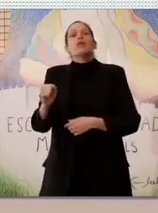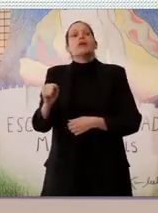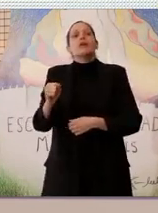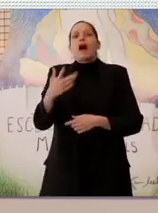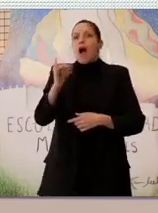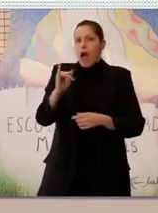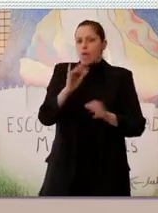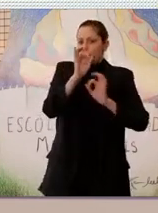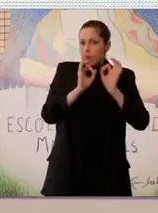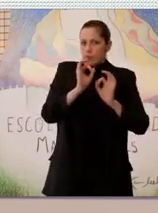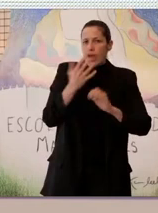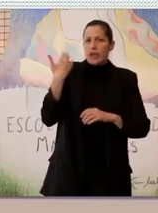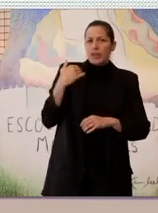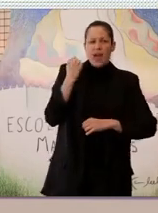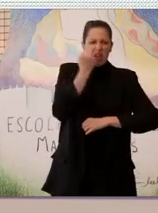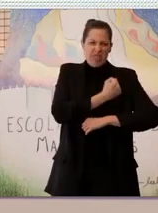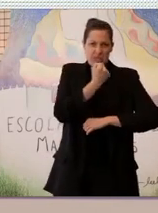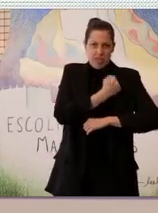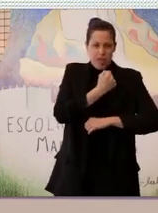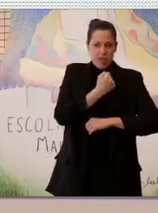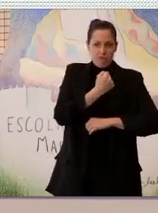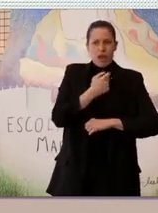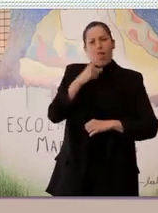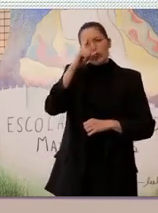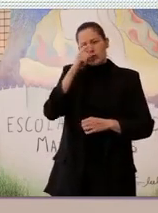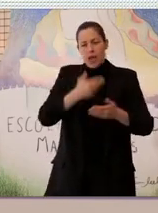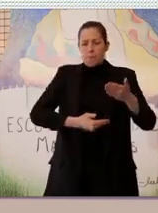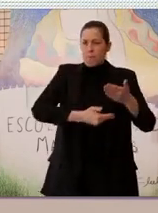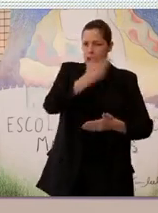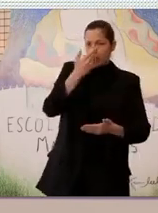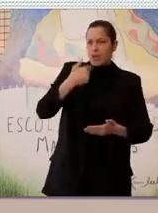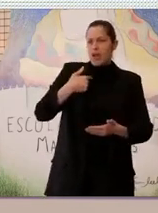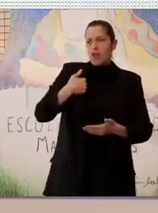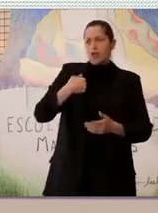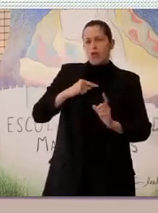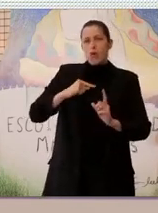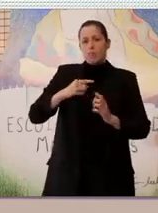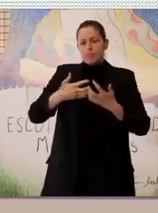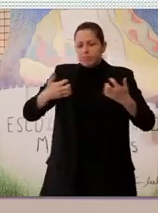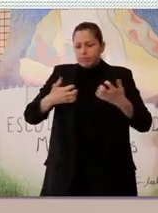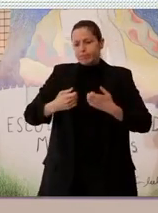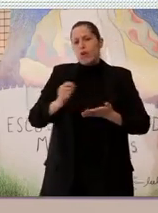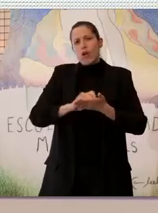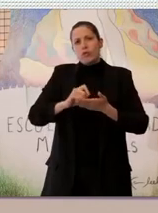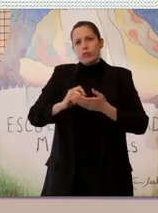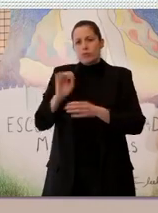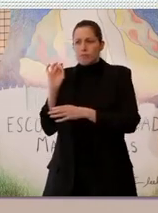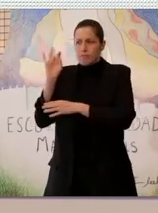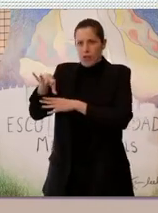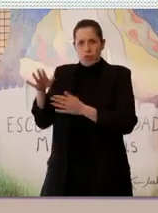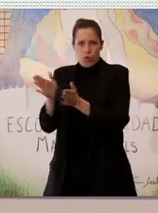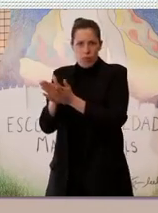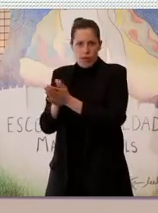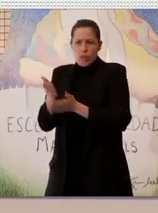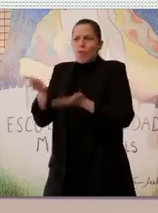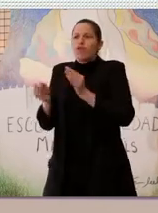si recuerdan y salió en toda la prensa, yo emití una nota a mis compañeros, valorando de antemano el trabajo que hacen. Yo no